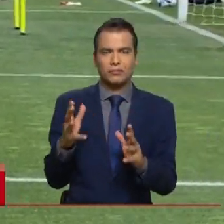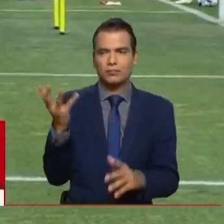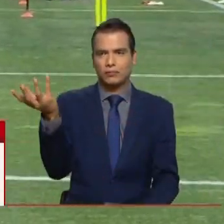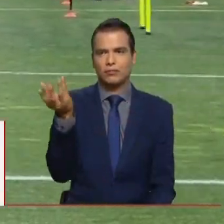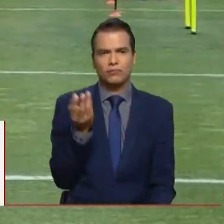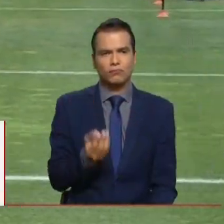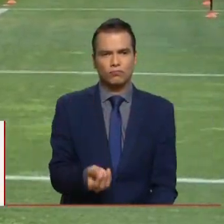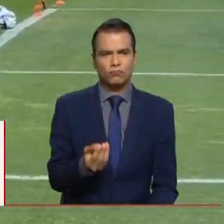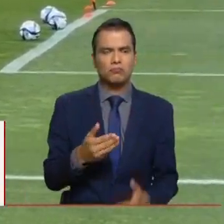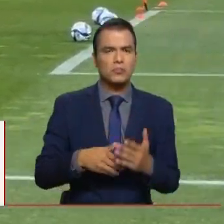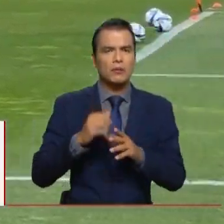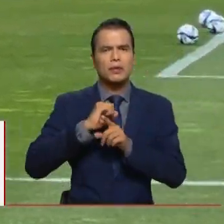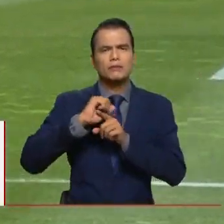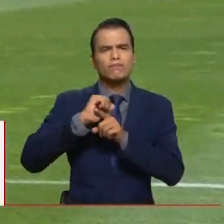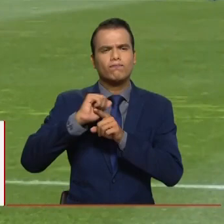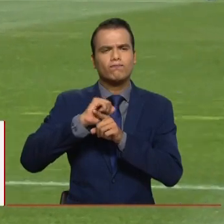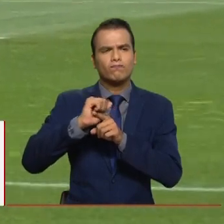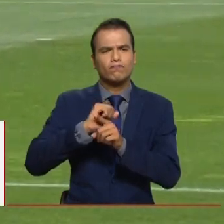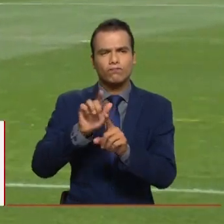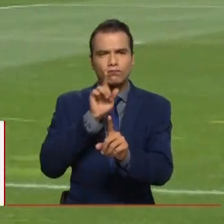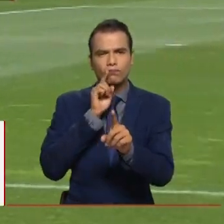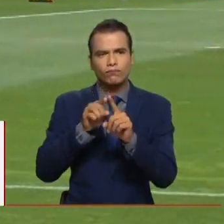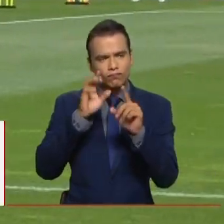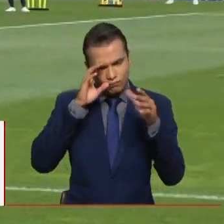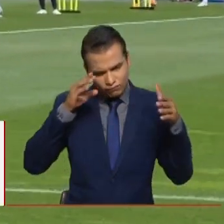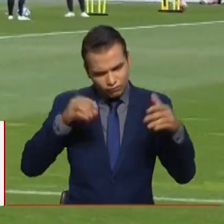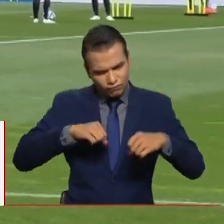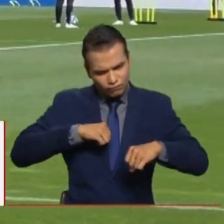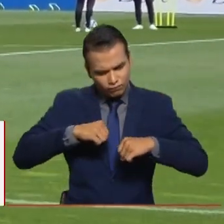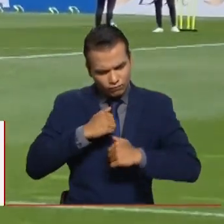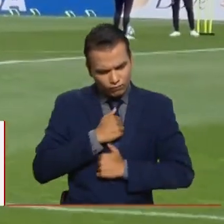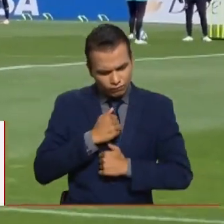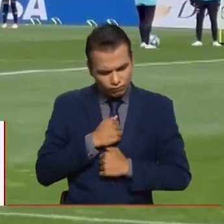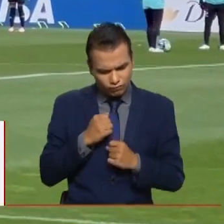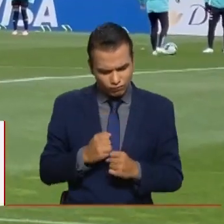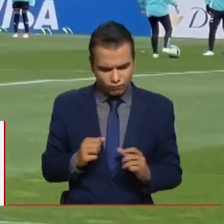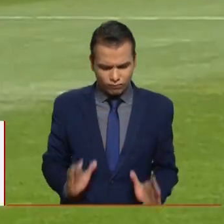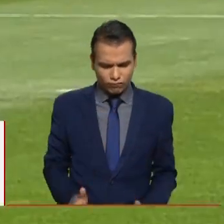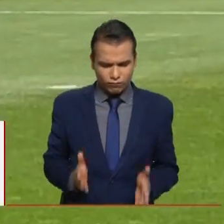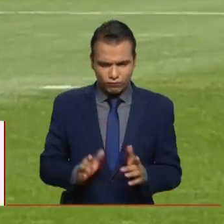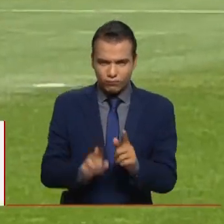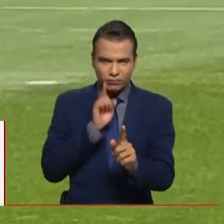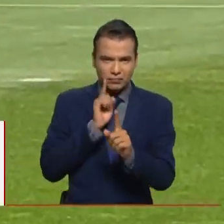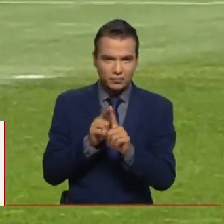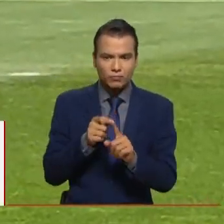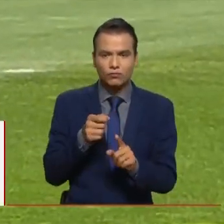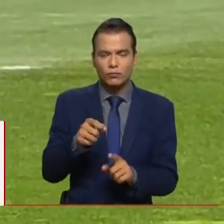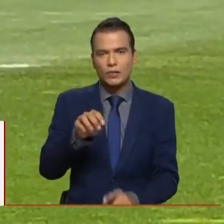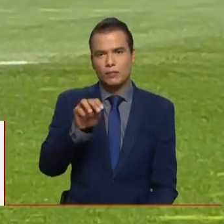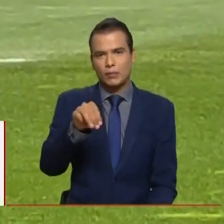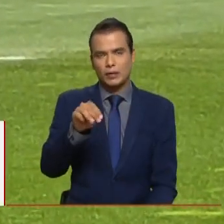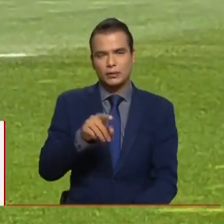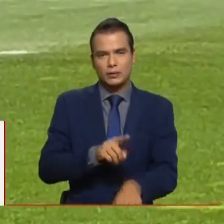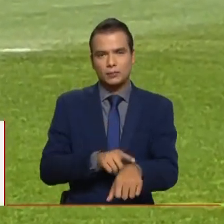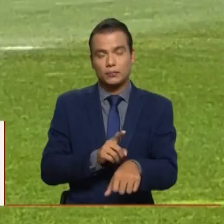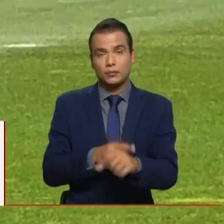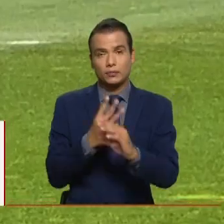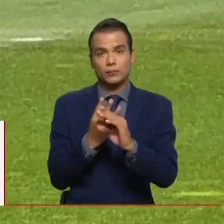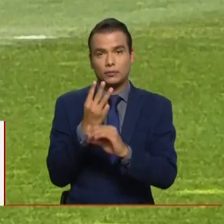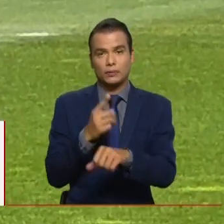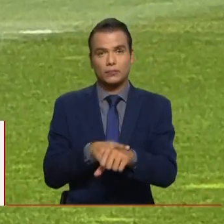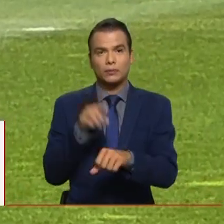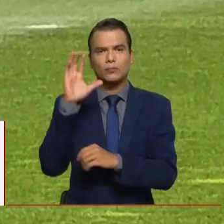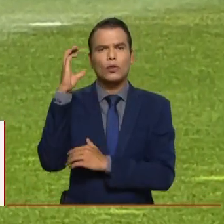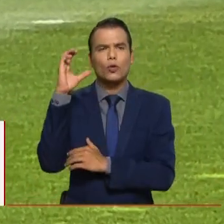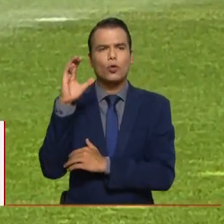práctica concentrados en lo que será el trabajo y desarrollo individual y colectivo para encarar este martes a las 3 de la madrugada de